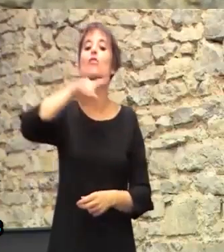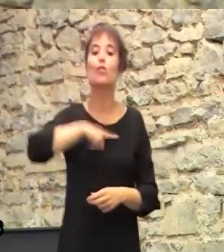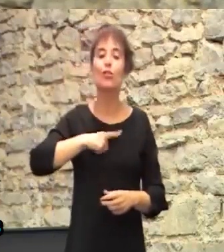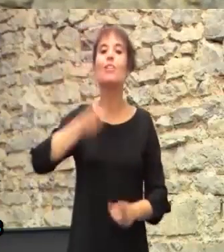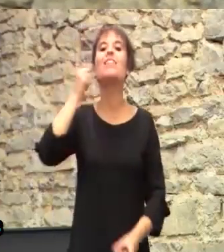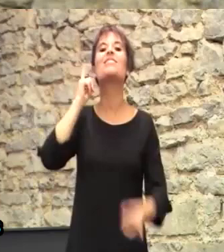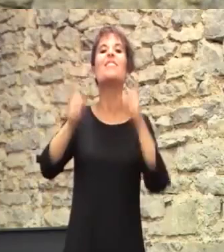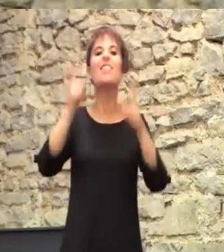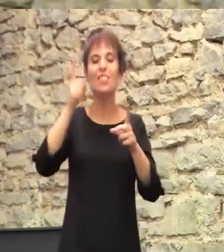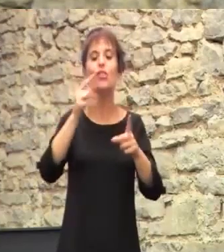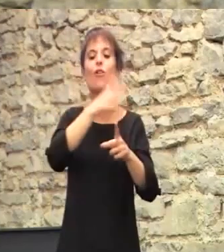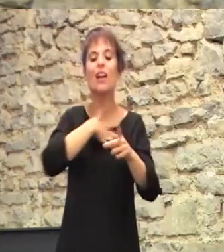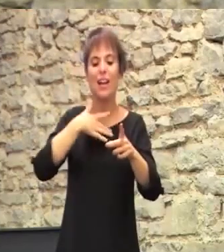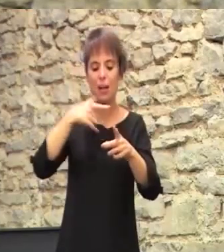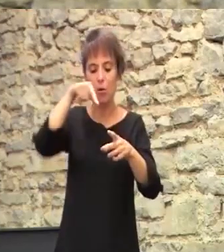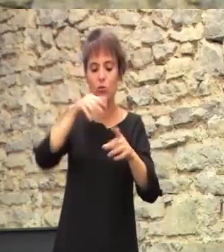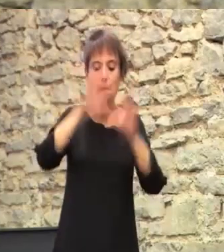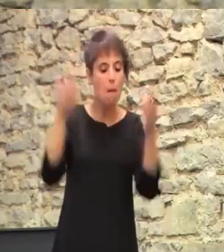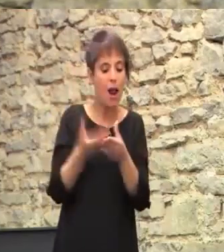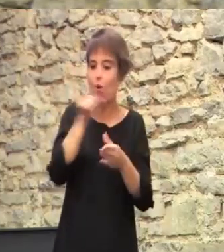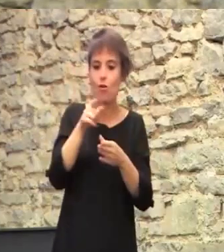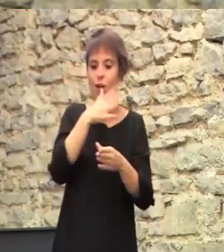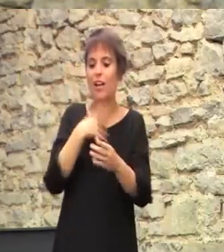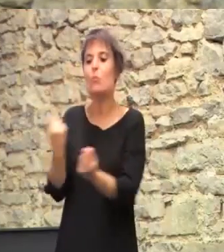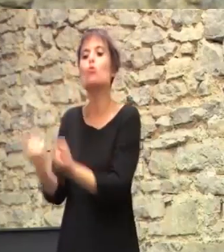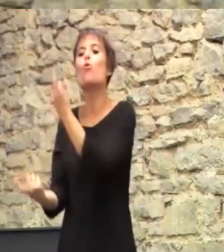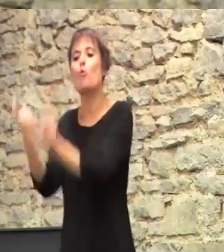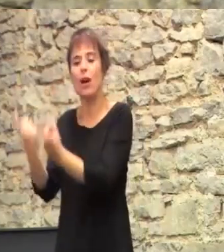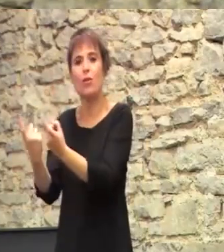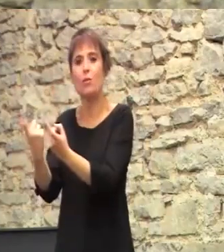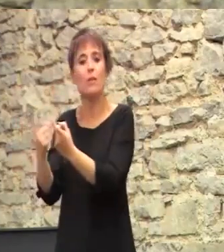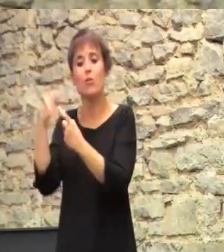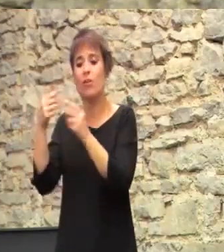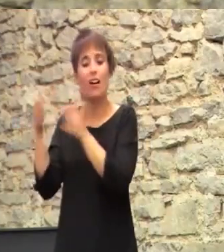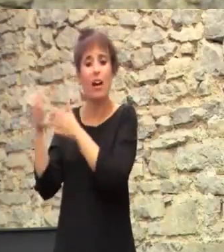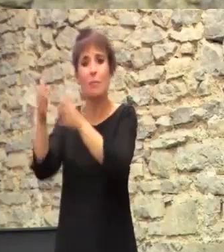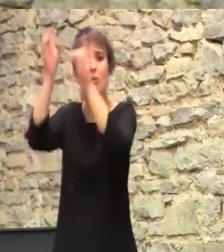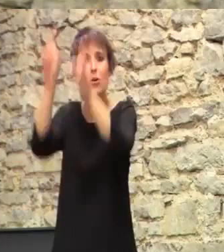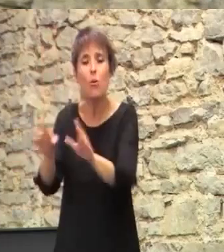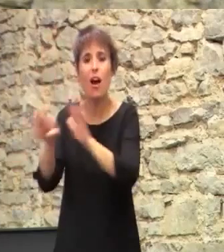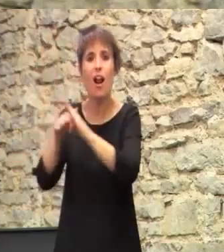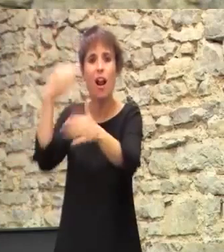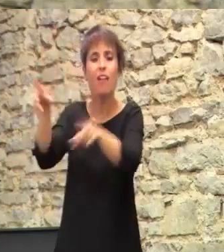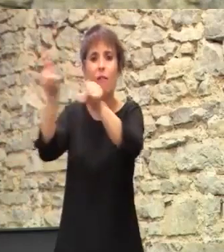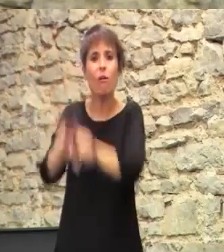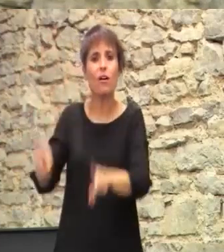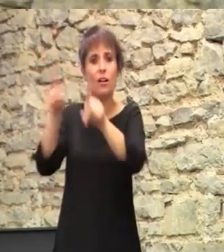teníamos que salir de ese lugar pero el juego no cambio siguió siendo el mismo entonces